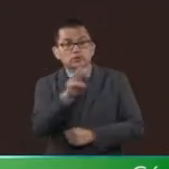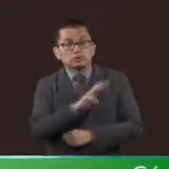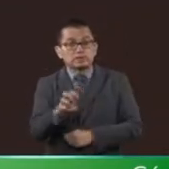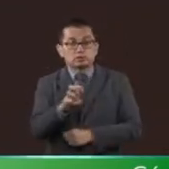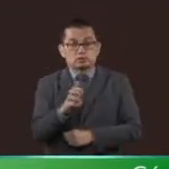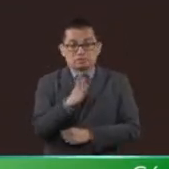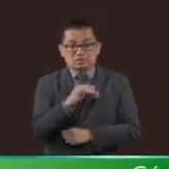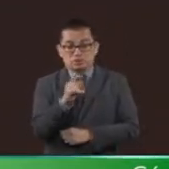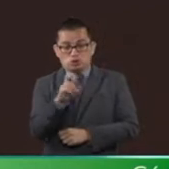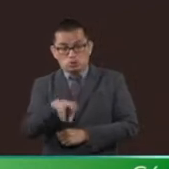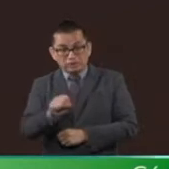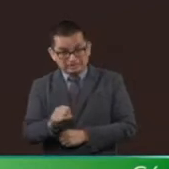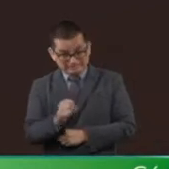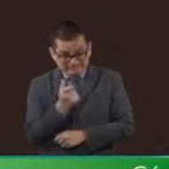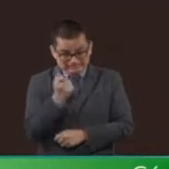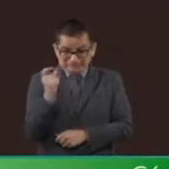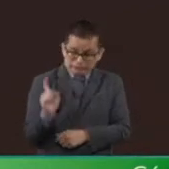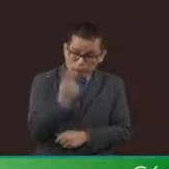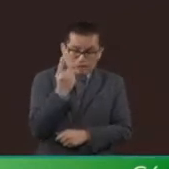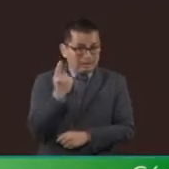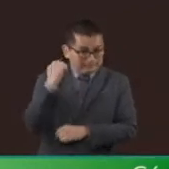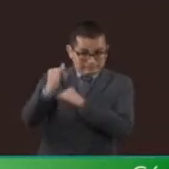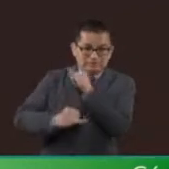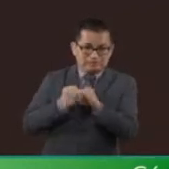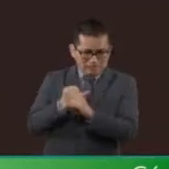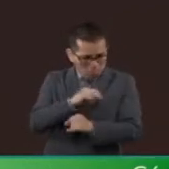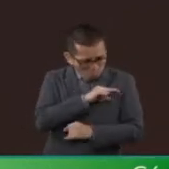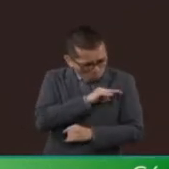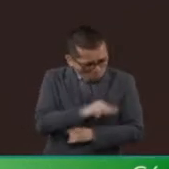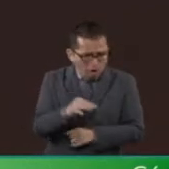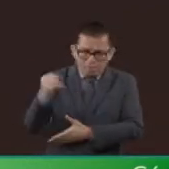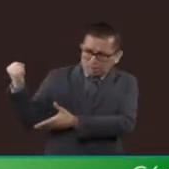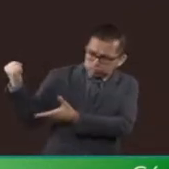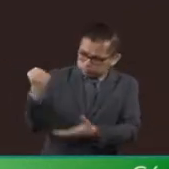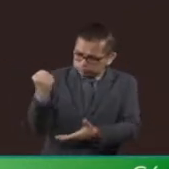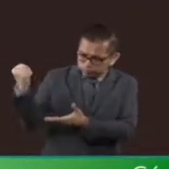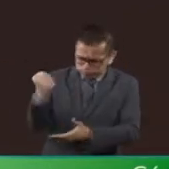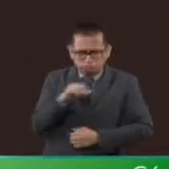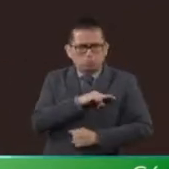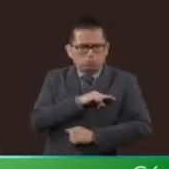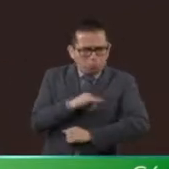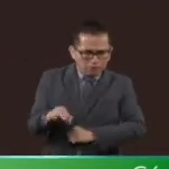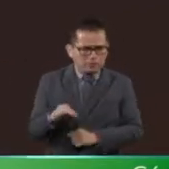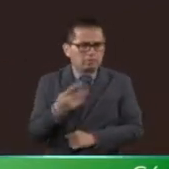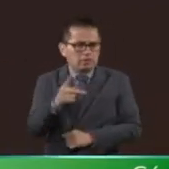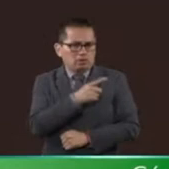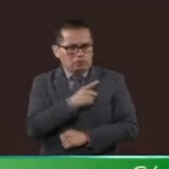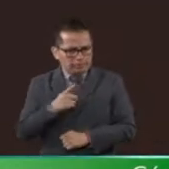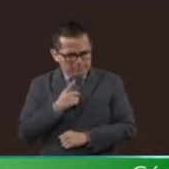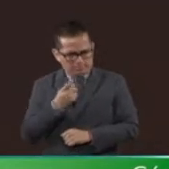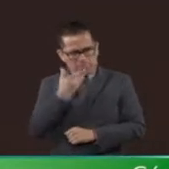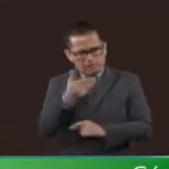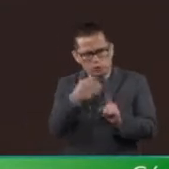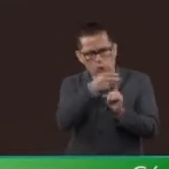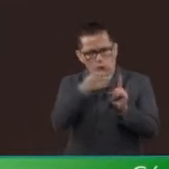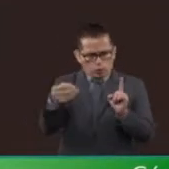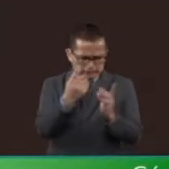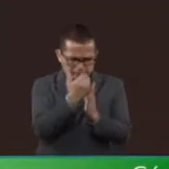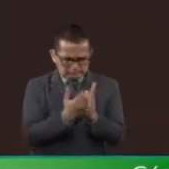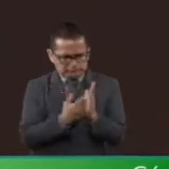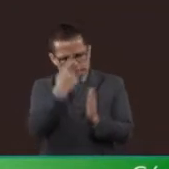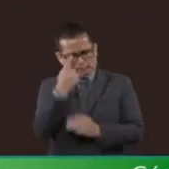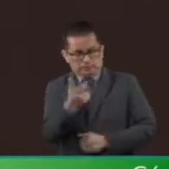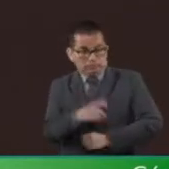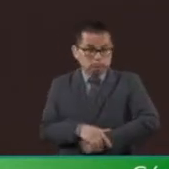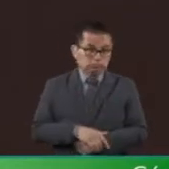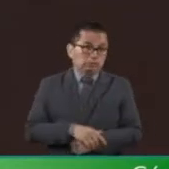el financiamiento internacional que podríamos estar bajando a través de una estructuración financiera como la que estamos proponiendo. Guerrero lo